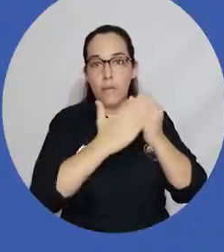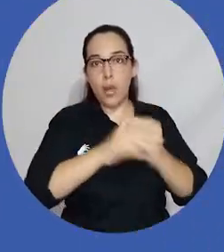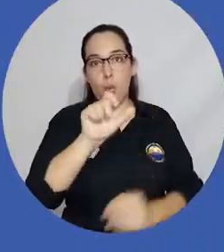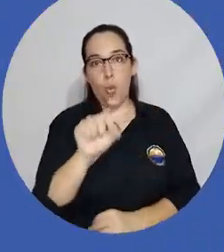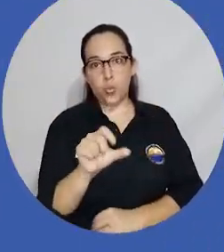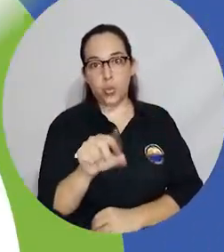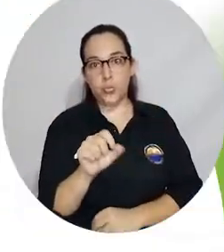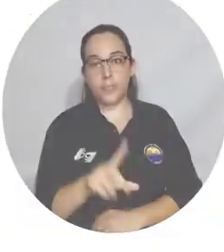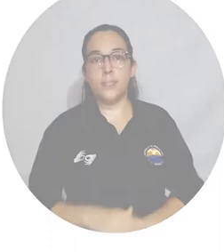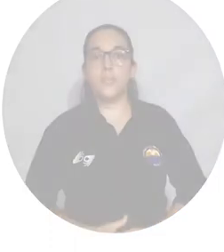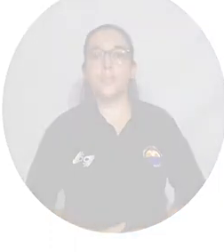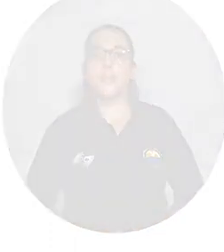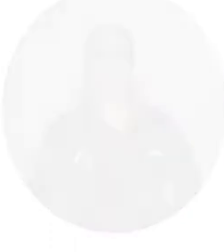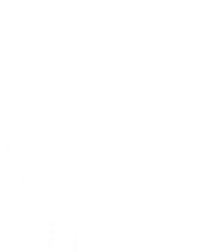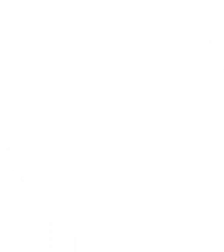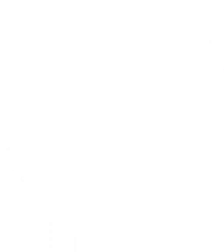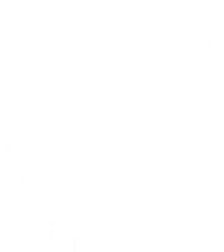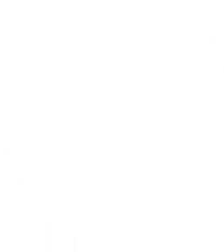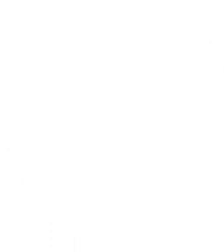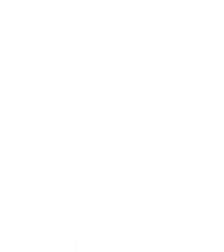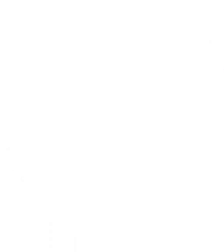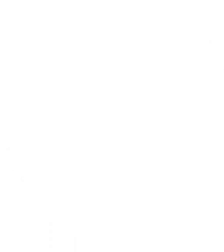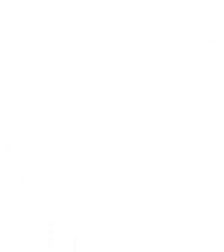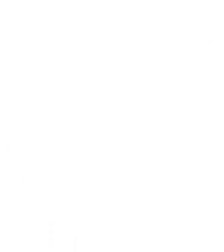Aún más incluyente e innovadora.